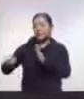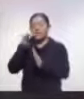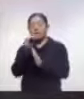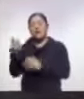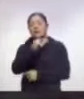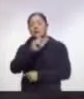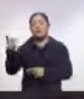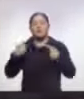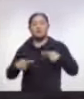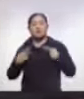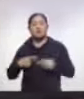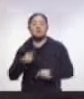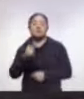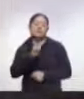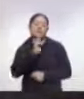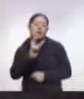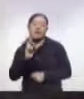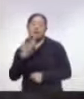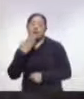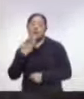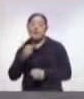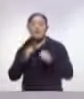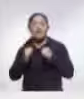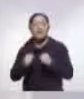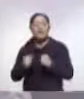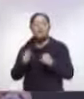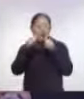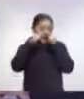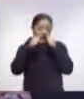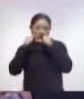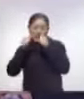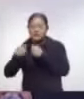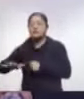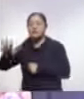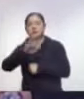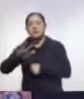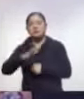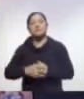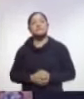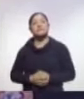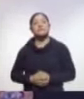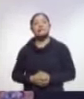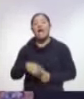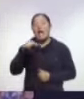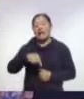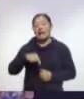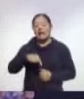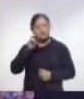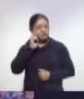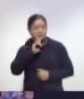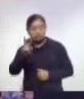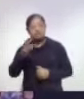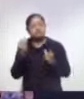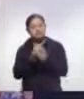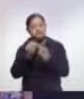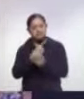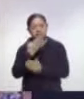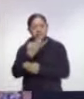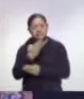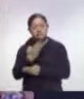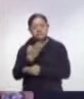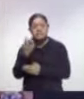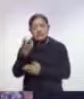y como resultado se fortalece la atención al público. En Icatlax creemos en la capacitación no porque sea